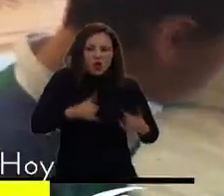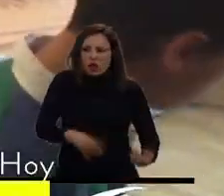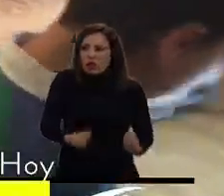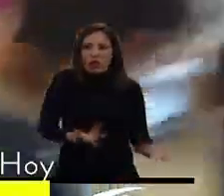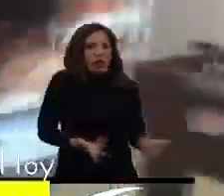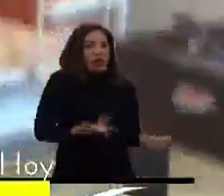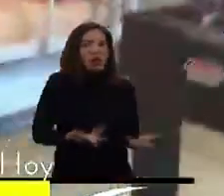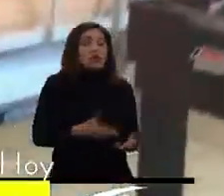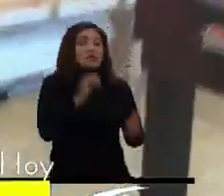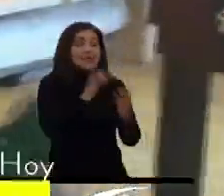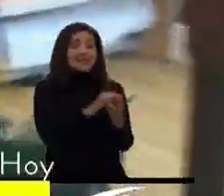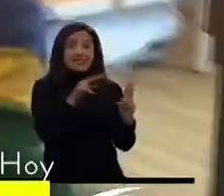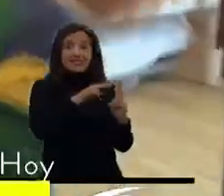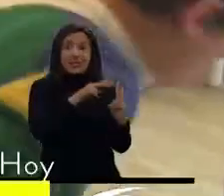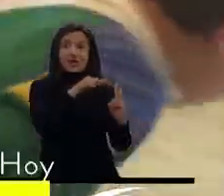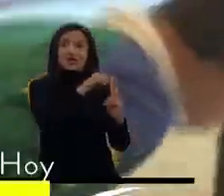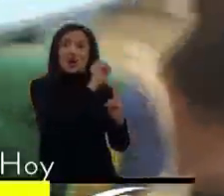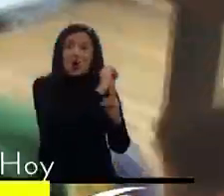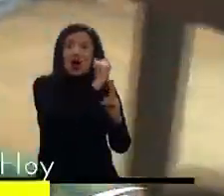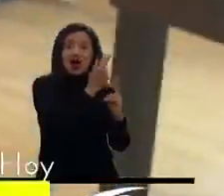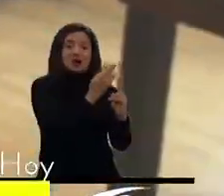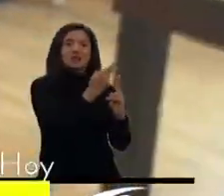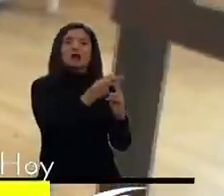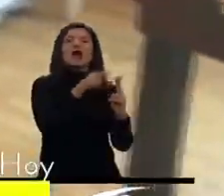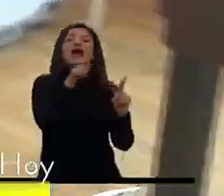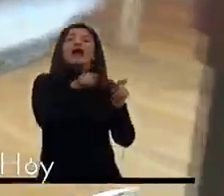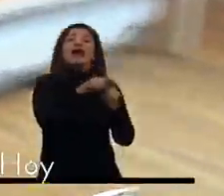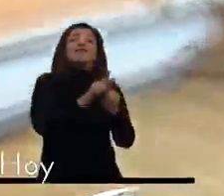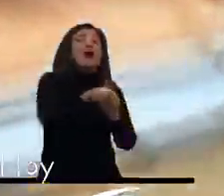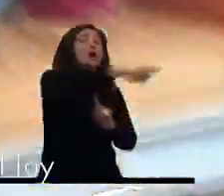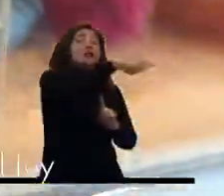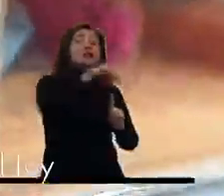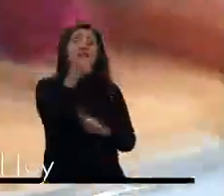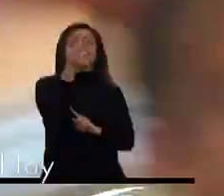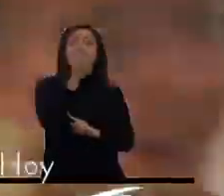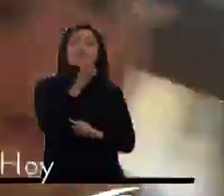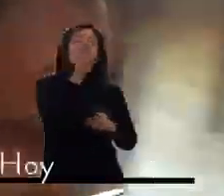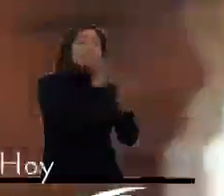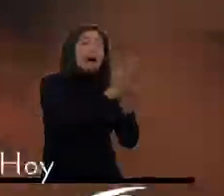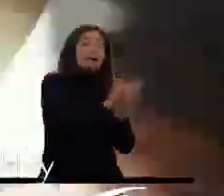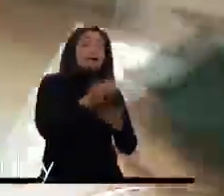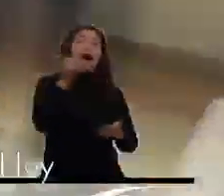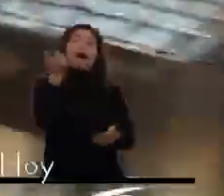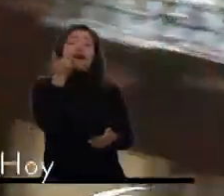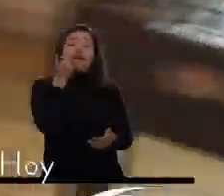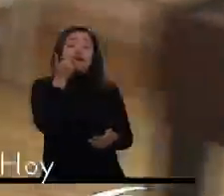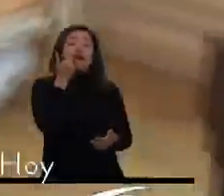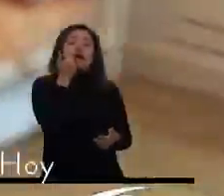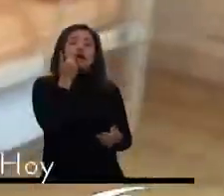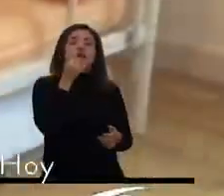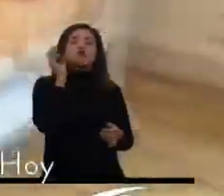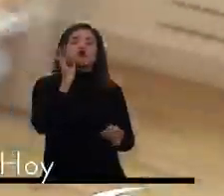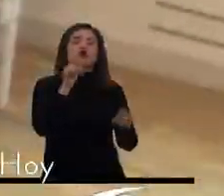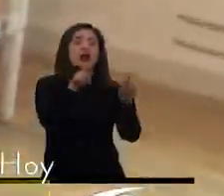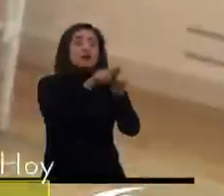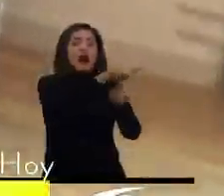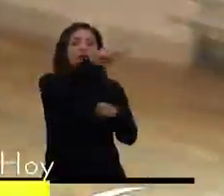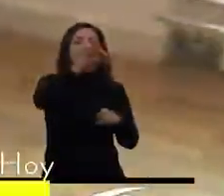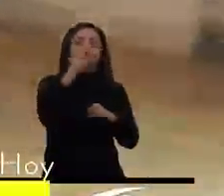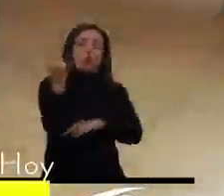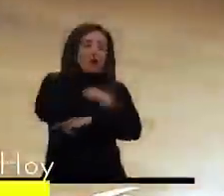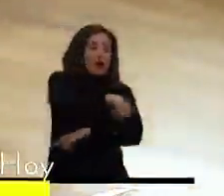José María e Irene tienen 17 hermanos y cuando estaban enfermos, día a día les dejaban en la puerta la comida para